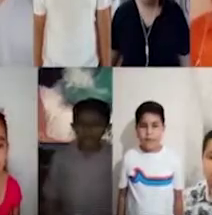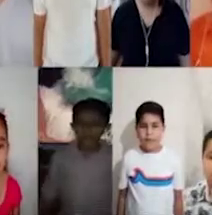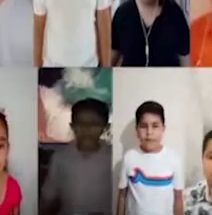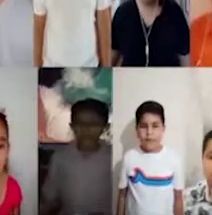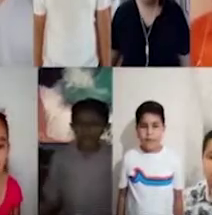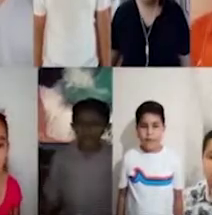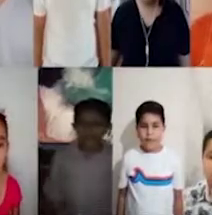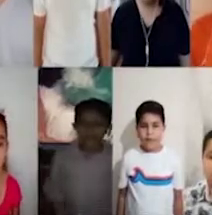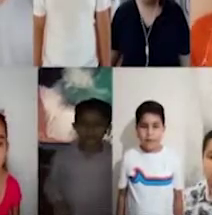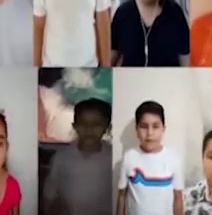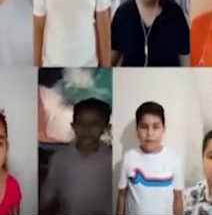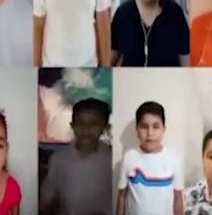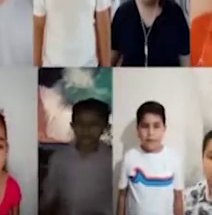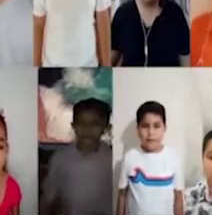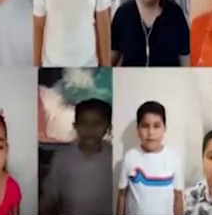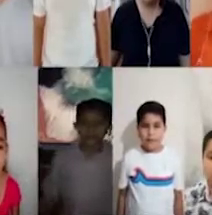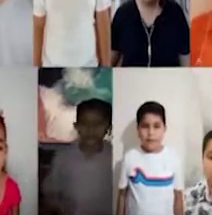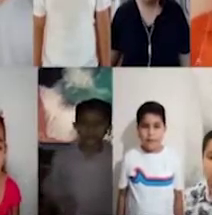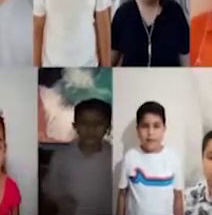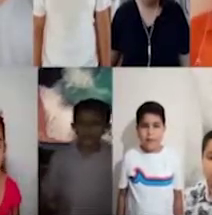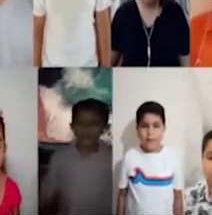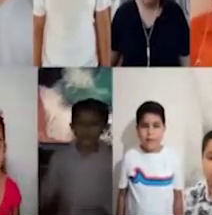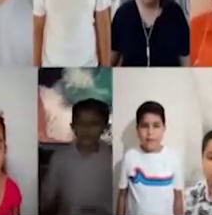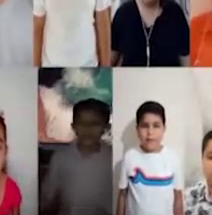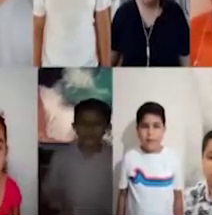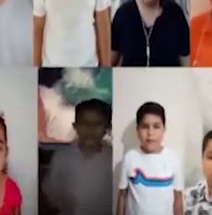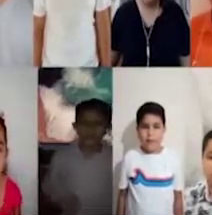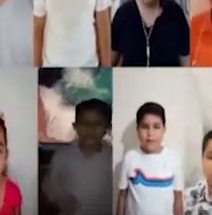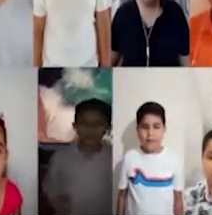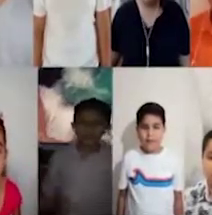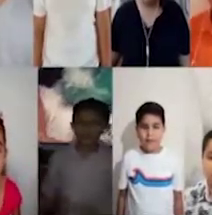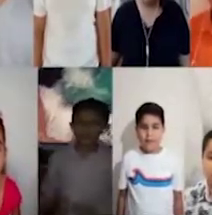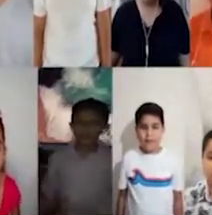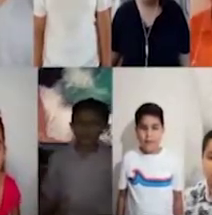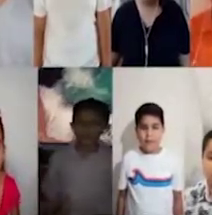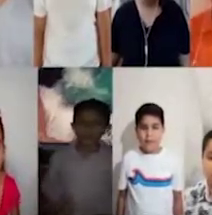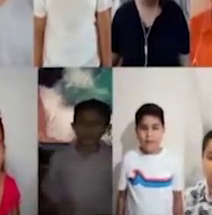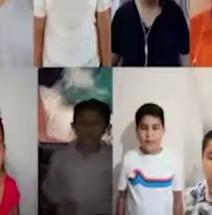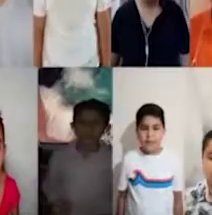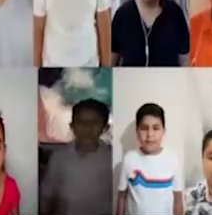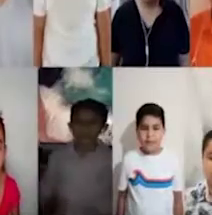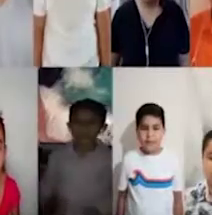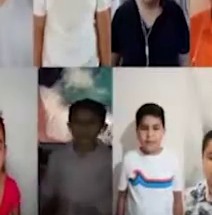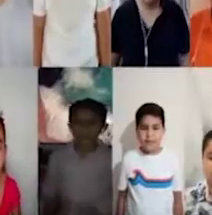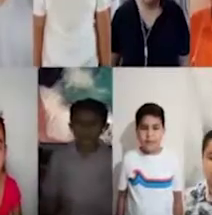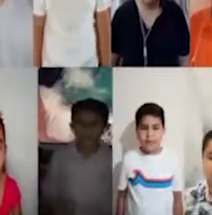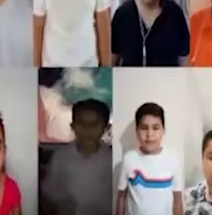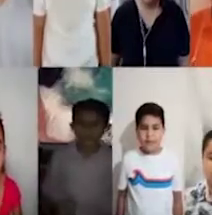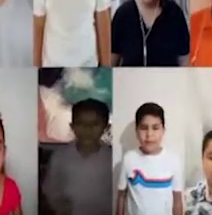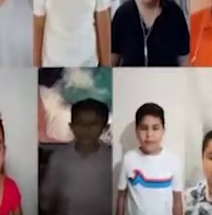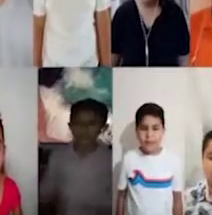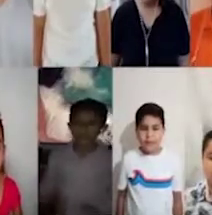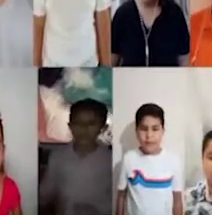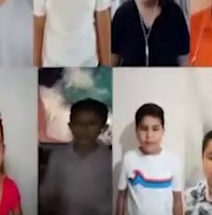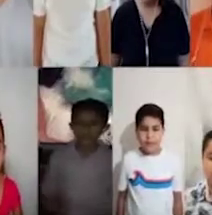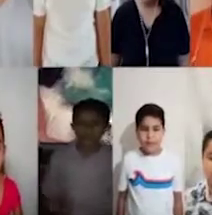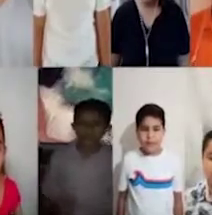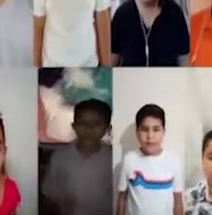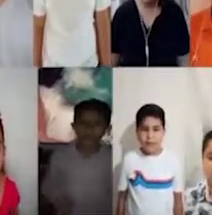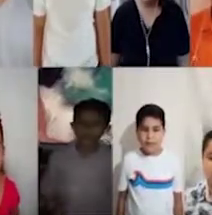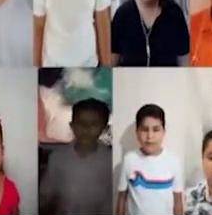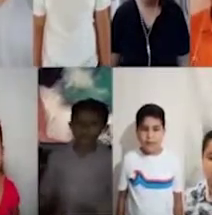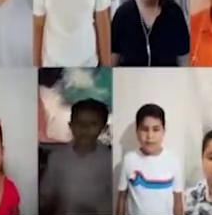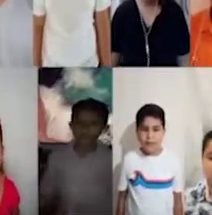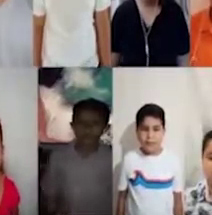La negrita cucurumbe se fue a bailar al mar para ver si las